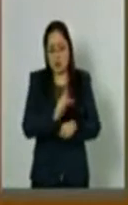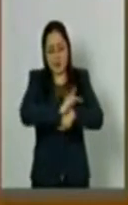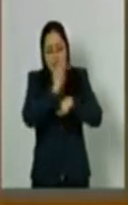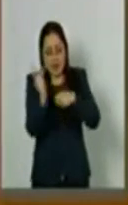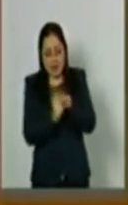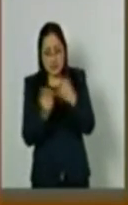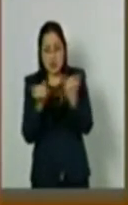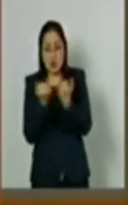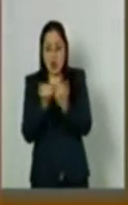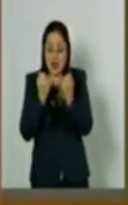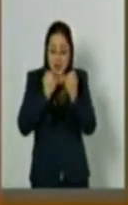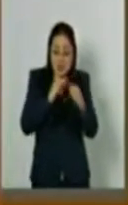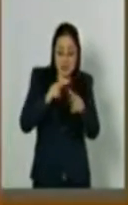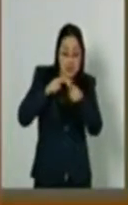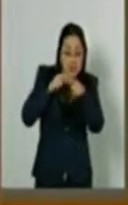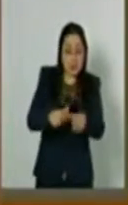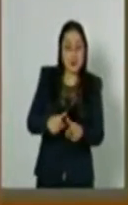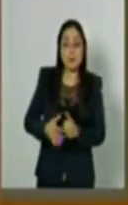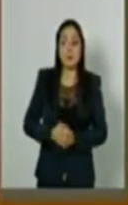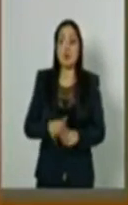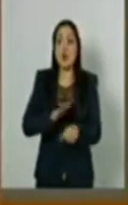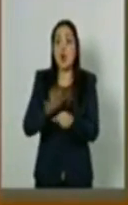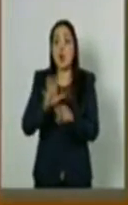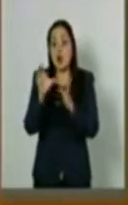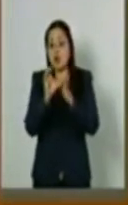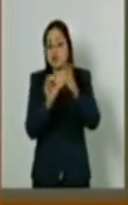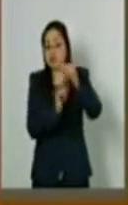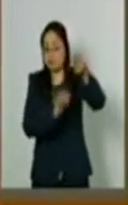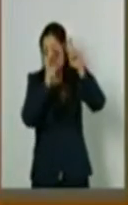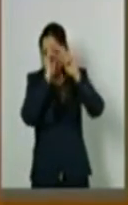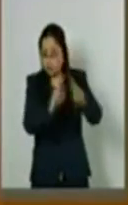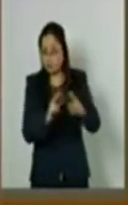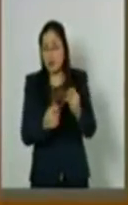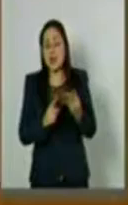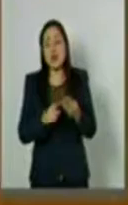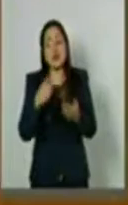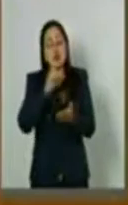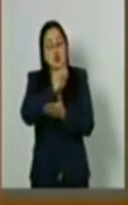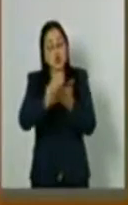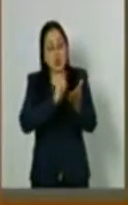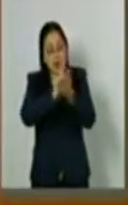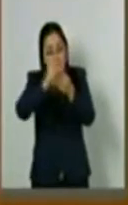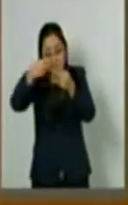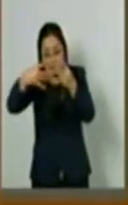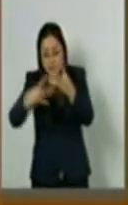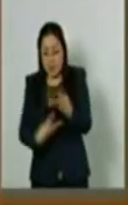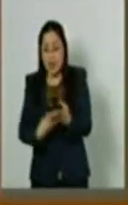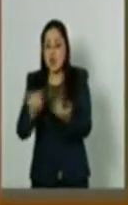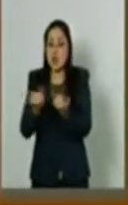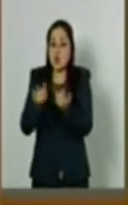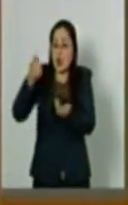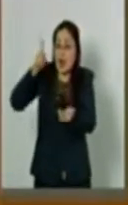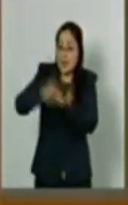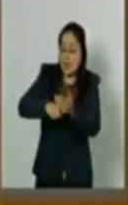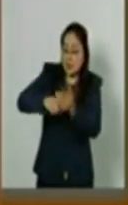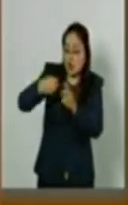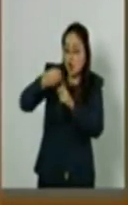patria, a mantener el imperio de la Constitución y de las leyes y a conservar el orden